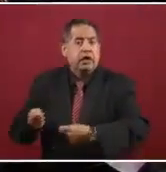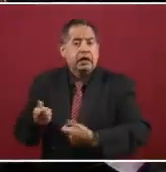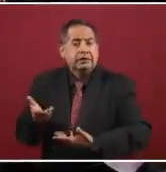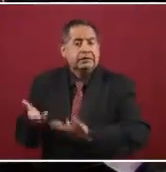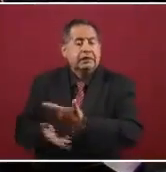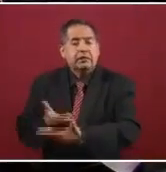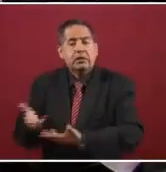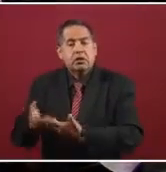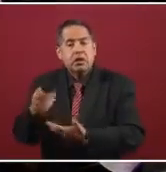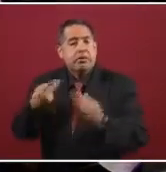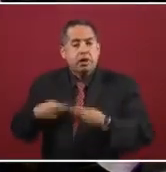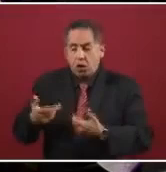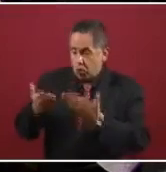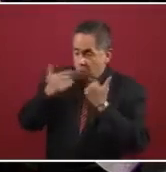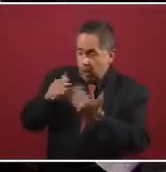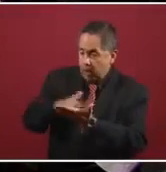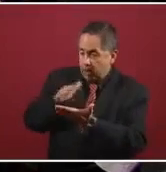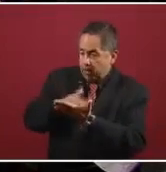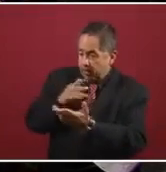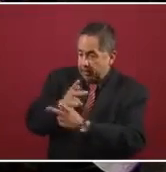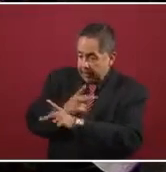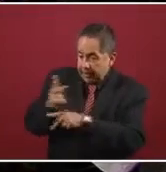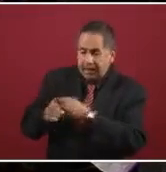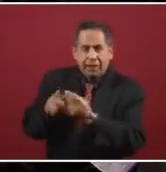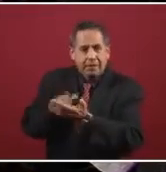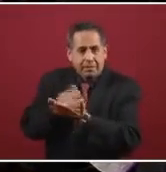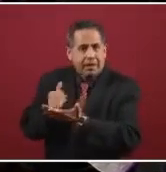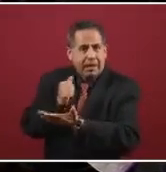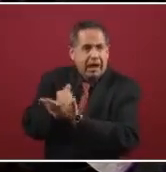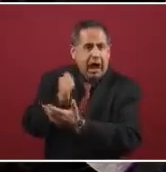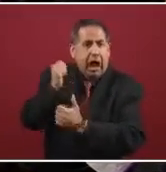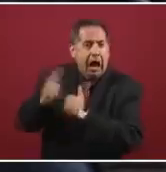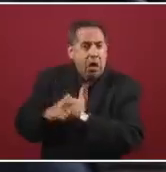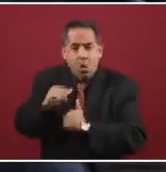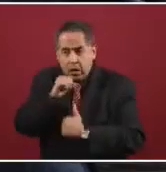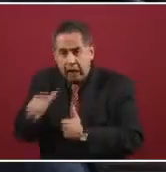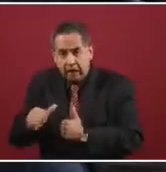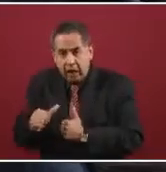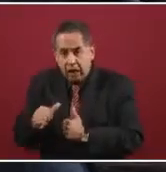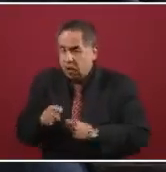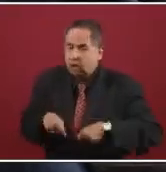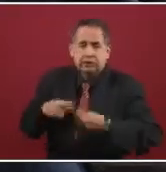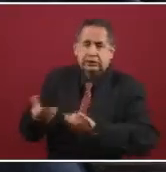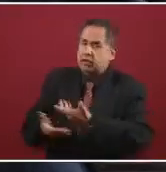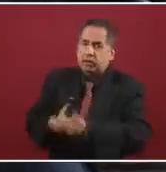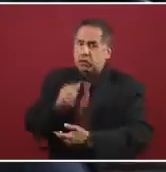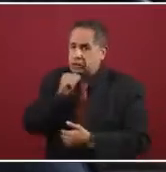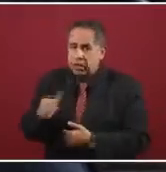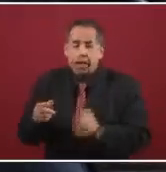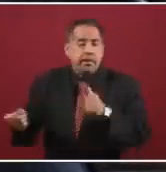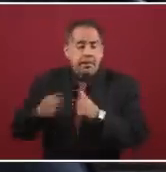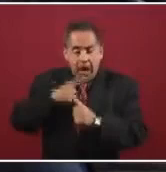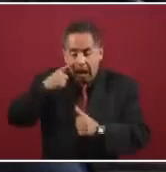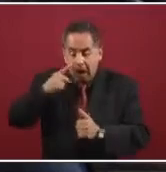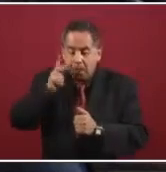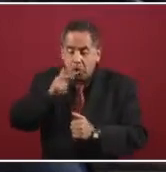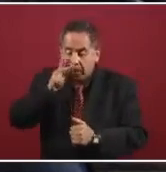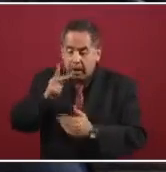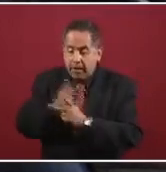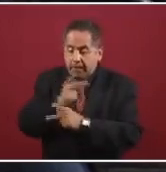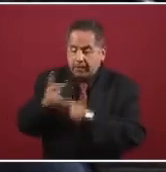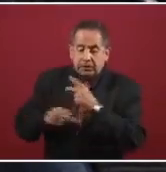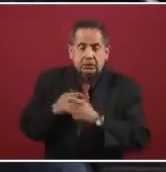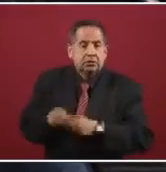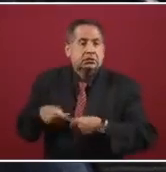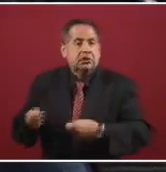a personas sin documentos, que tenían que enseñar que eran mexicanos o que estaban legalmente en el país para que se les diera servicio de